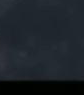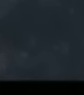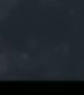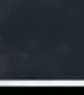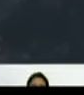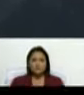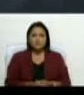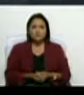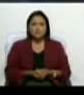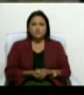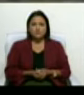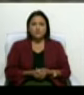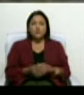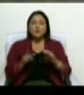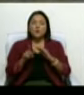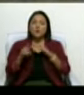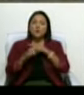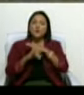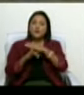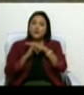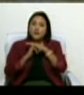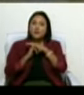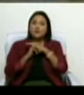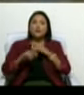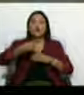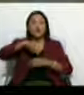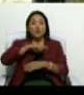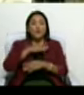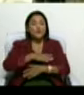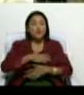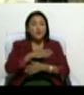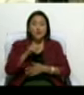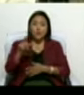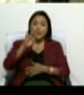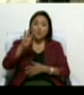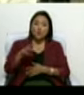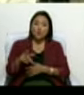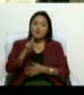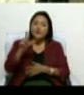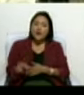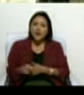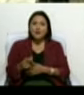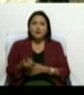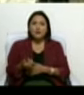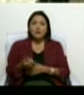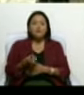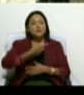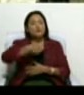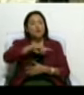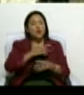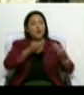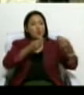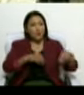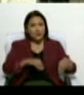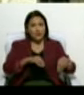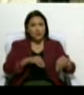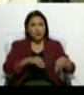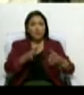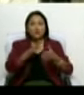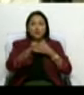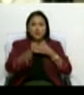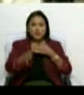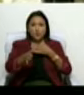estarlo usufructuando nosotros, no ninguna empresa transnacional. Todos los venezolanos estamos de acuerdo con el Estado en el hecho de